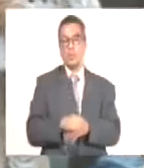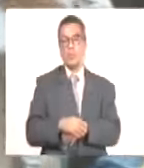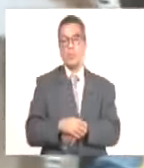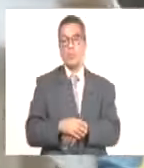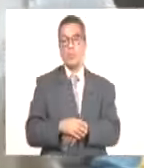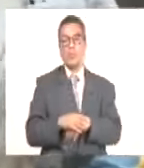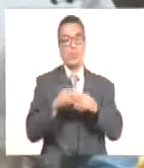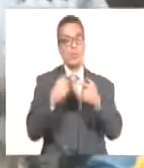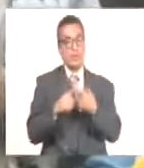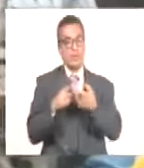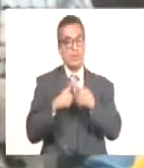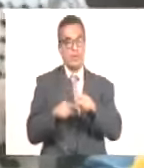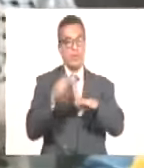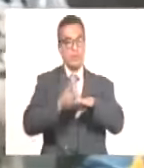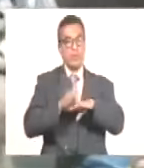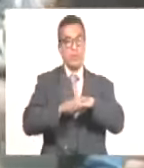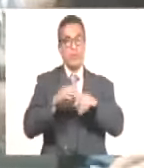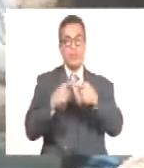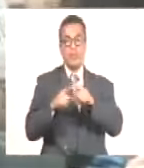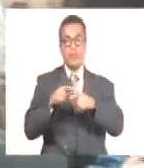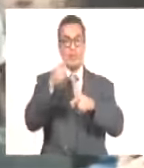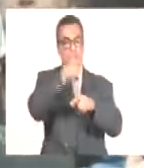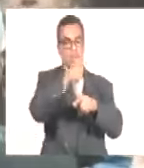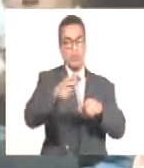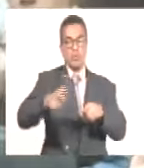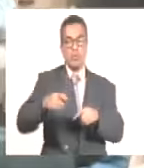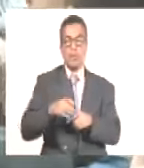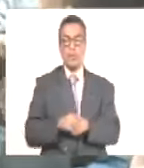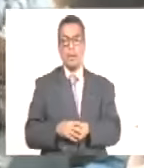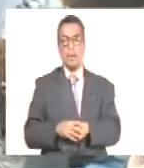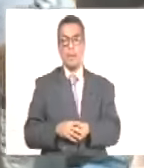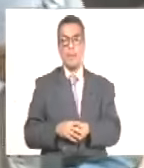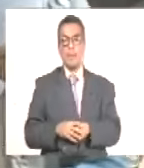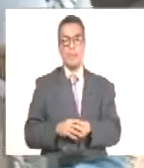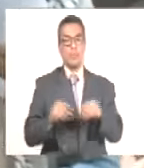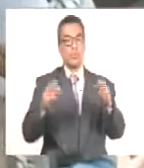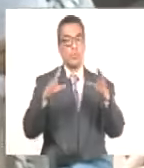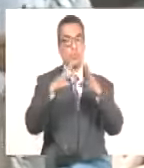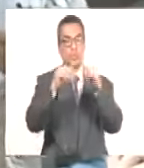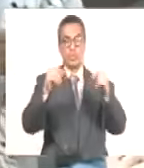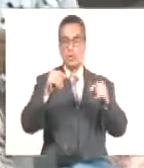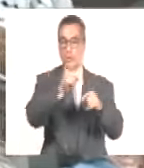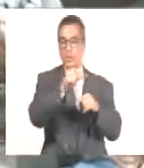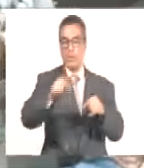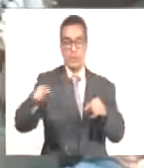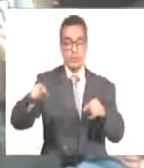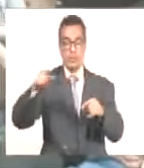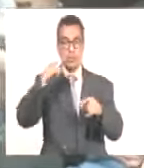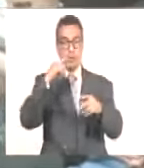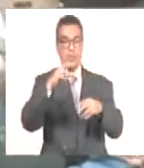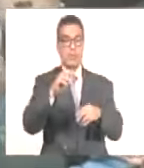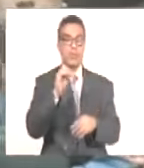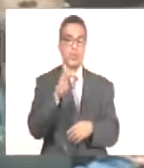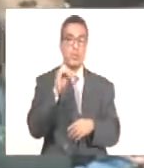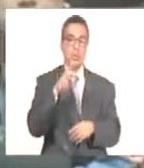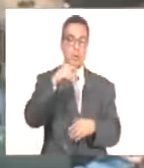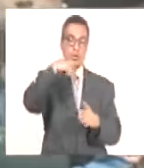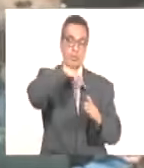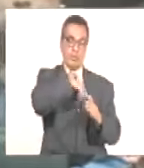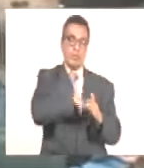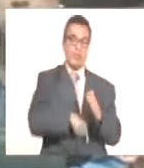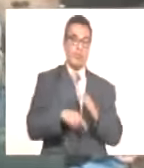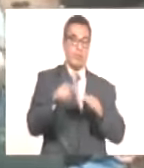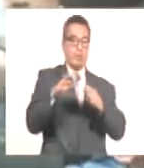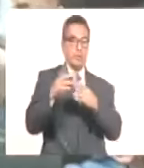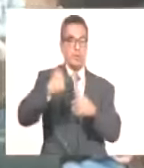es diferente a lo que sucede con otros pueblos. Todas las víctimas de esta situación generan un dolor profundo de nuestra